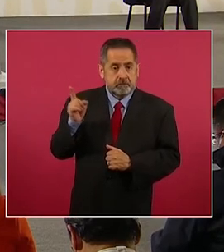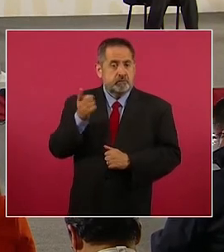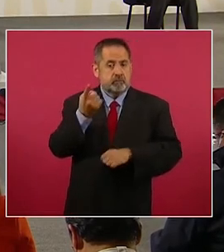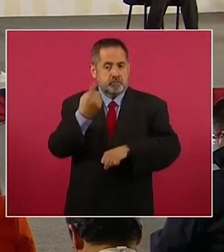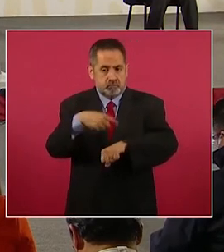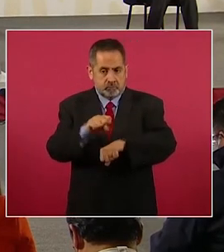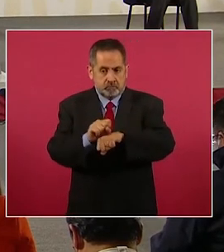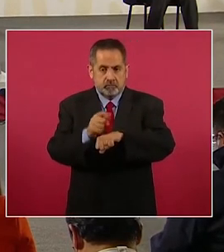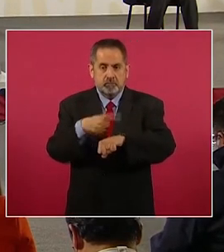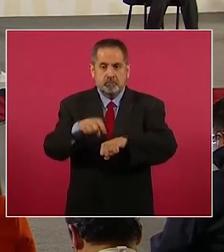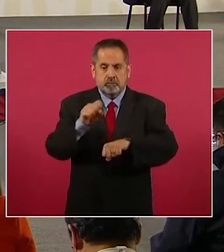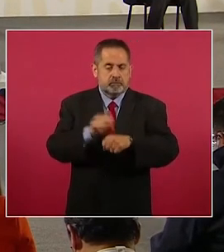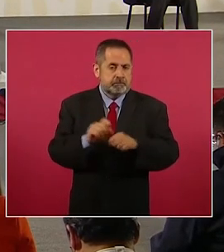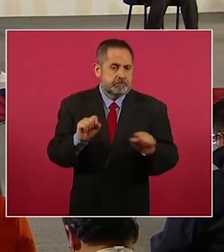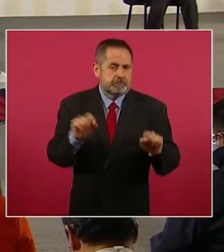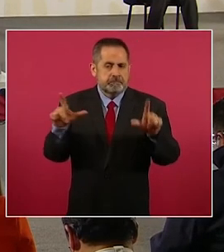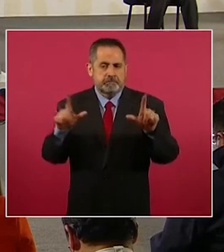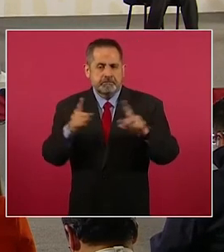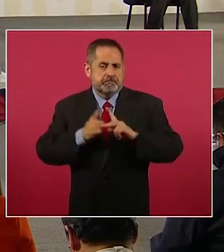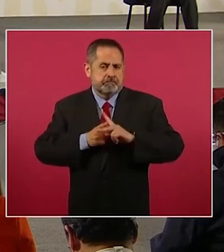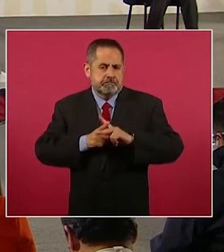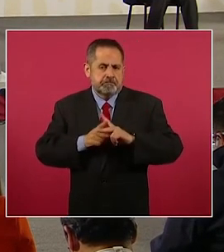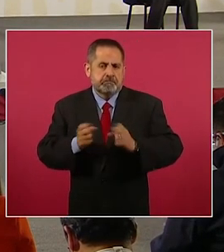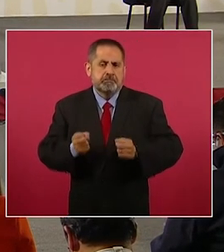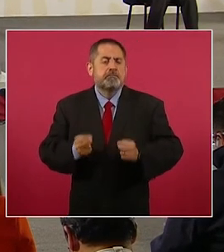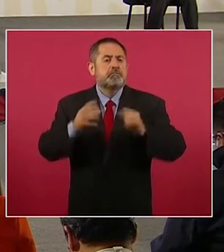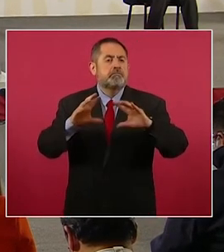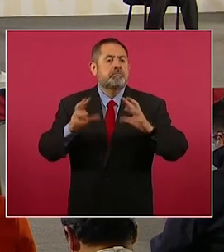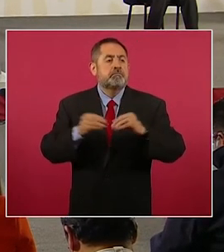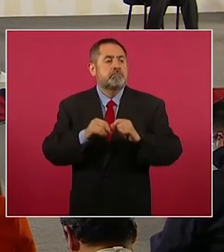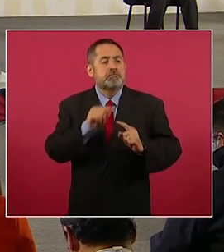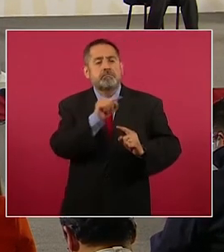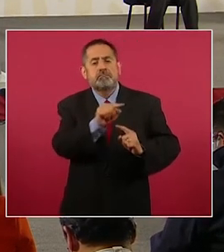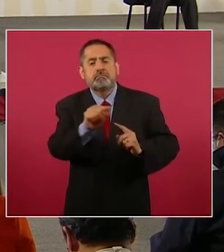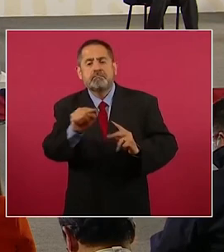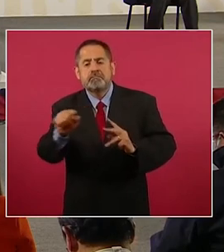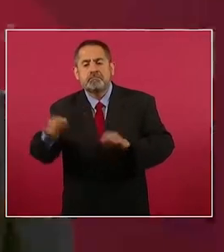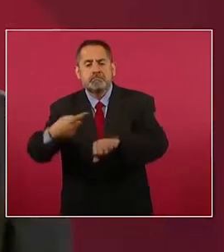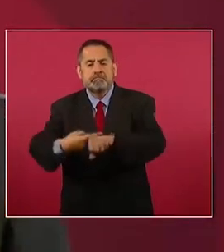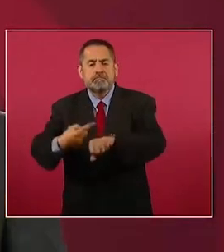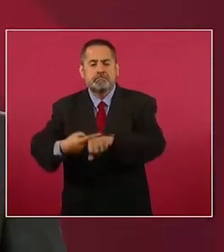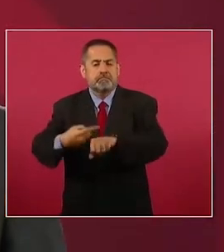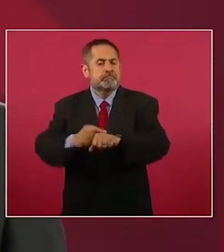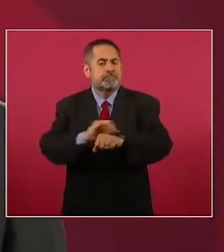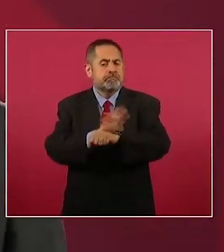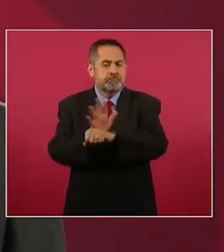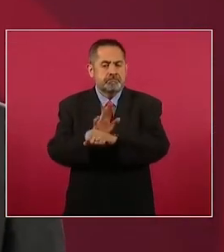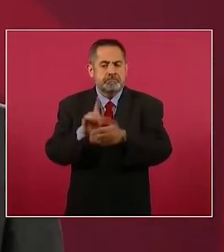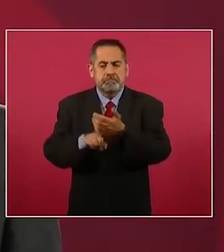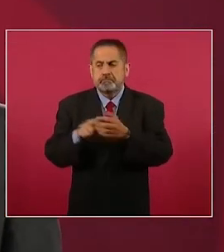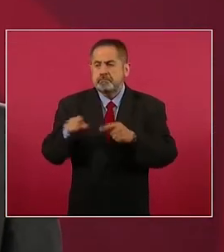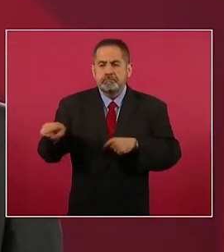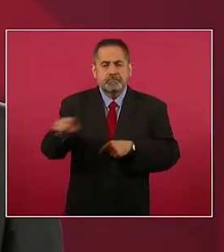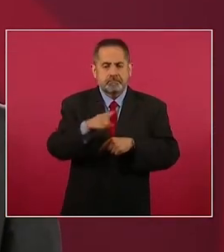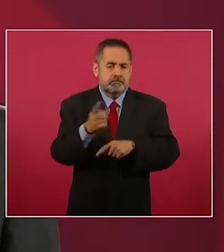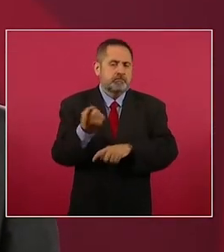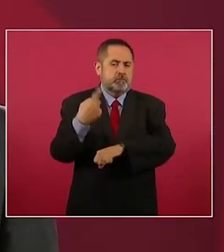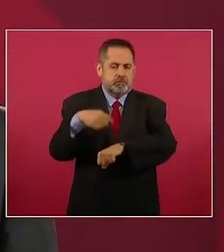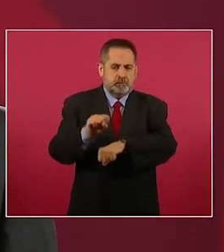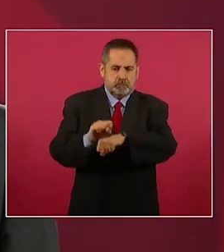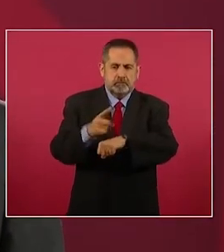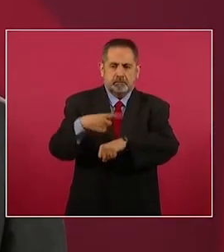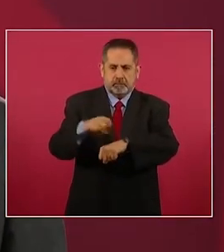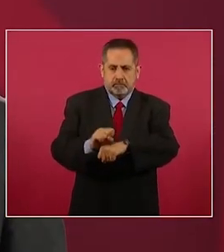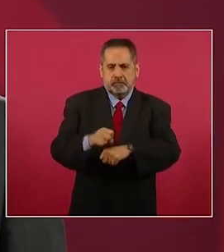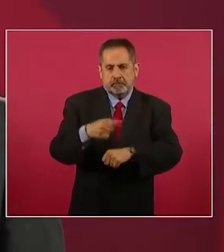Esta es la representación gráfica de la cantidad de casos de enfermedad que se van presentando por semana. Y pueden